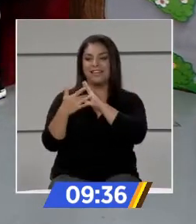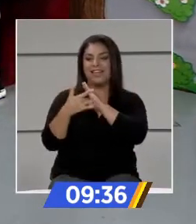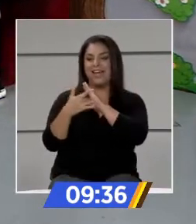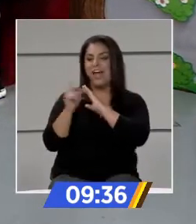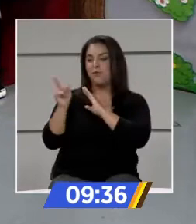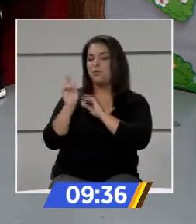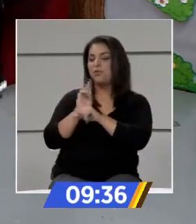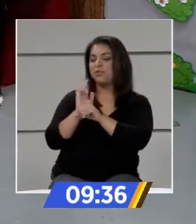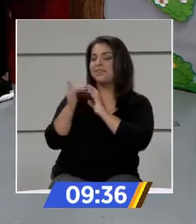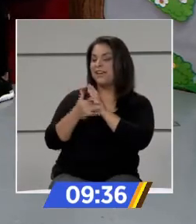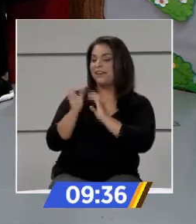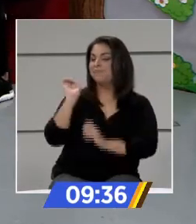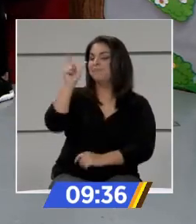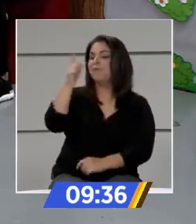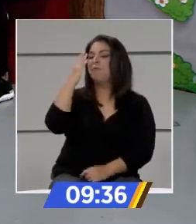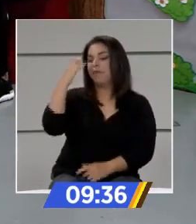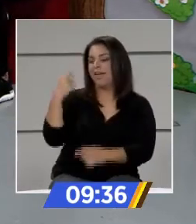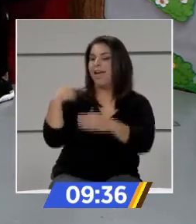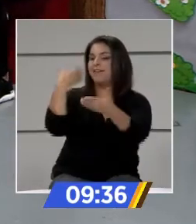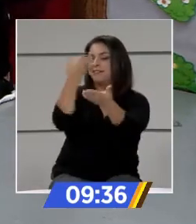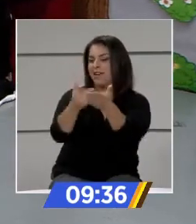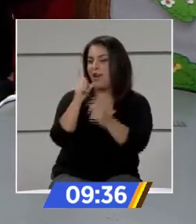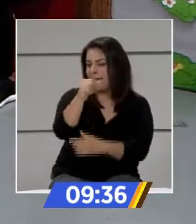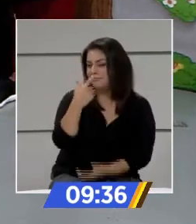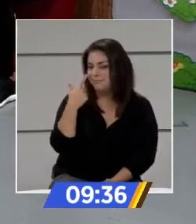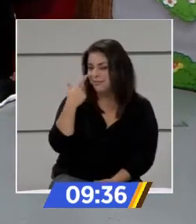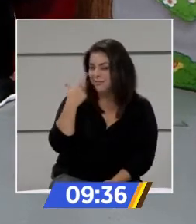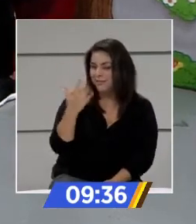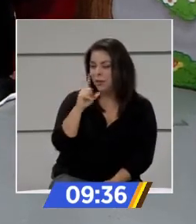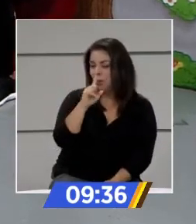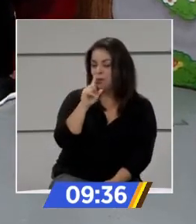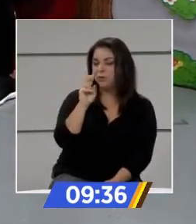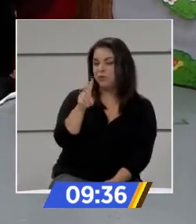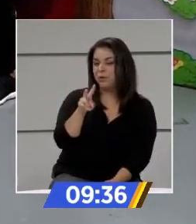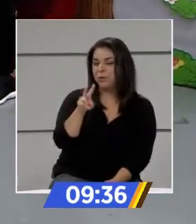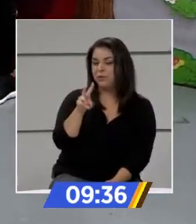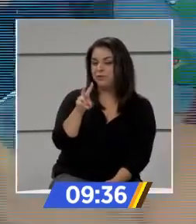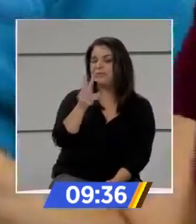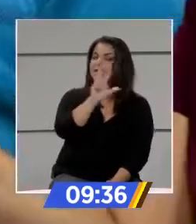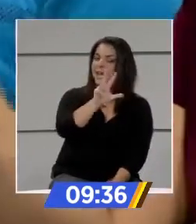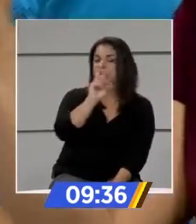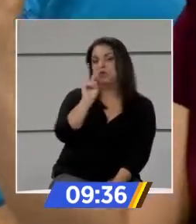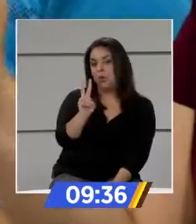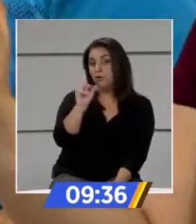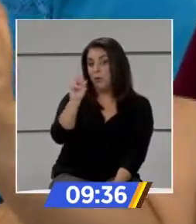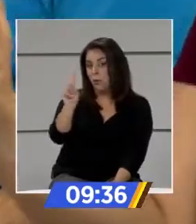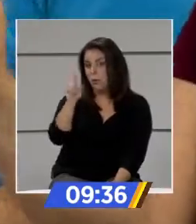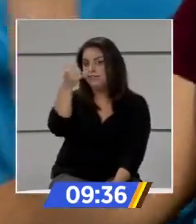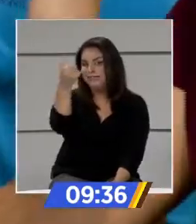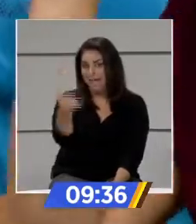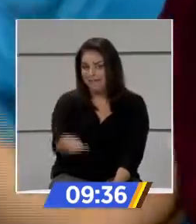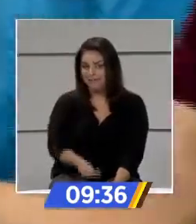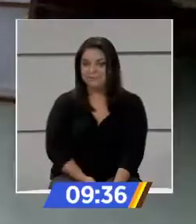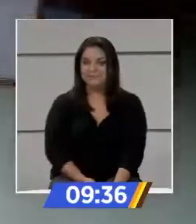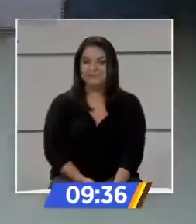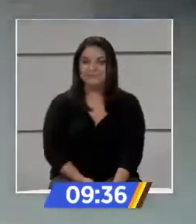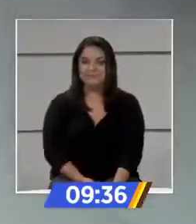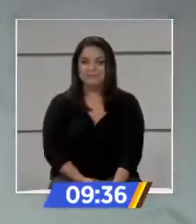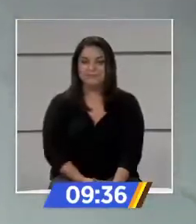utilizo. Okay. A la cuenta de 3, 2, 1,